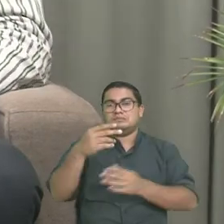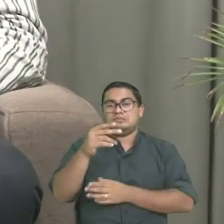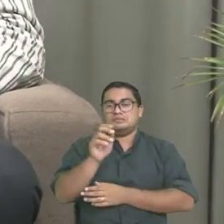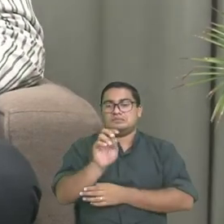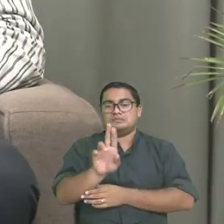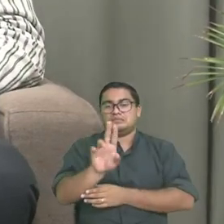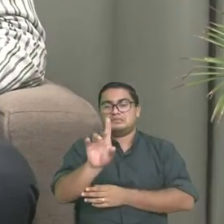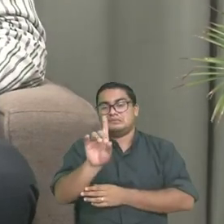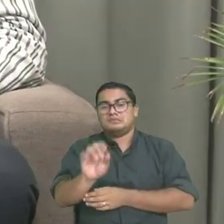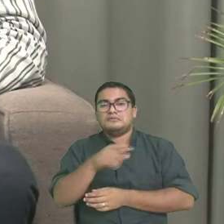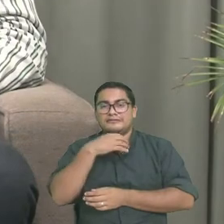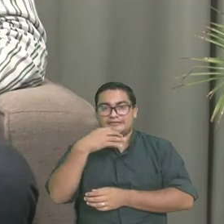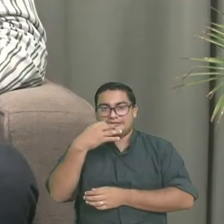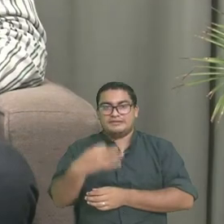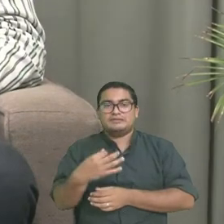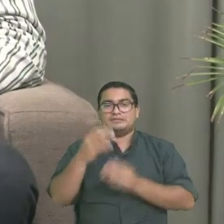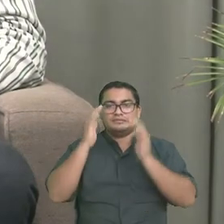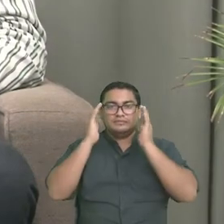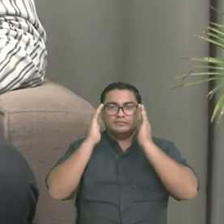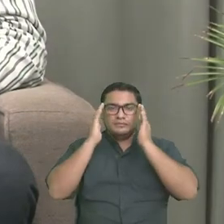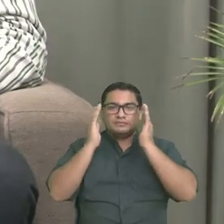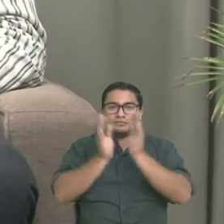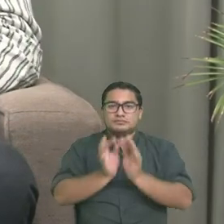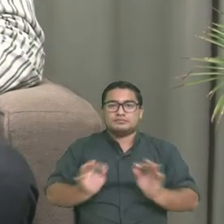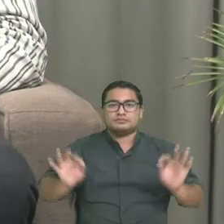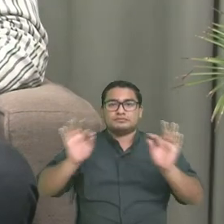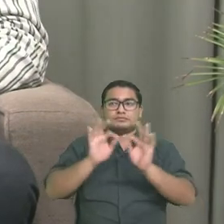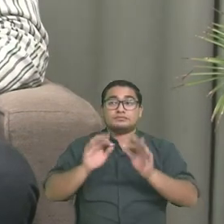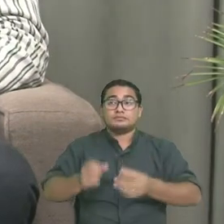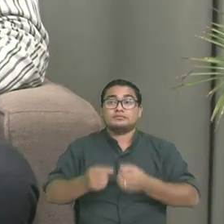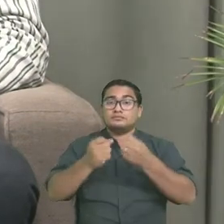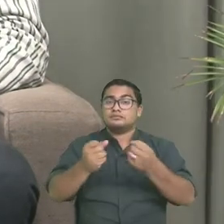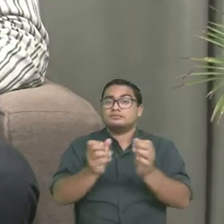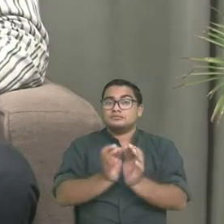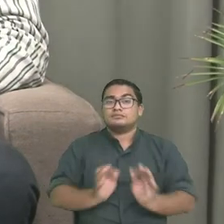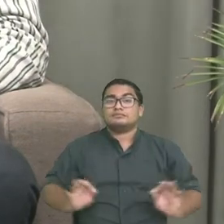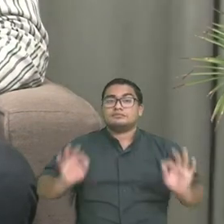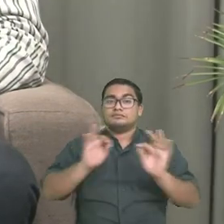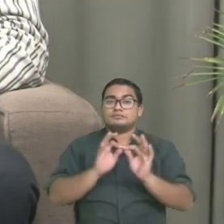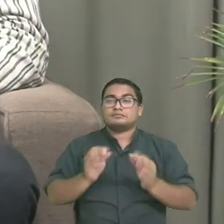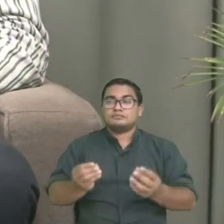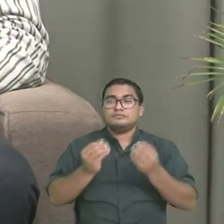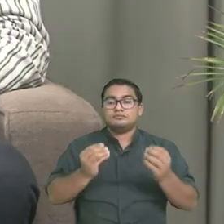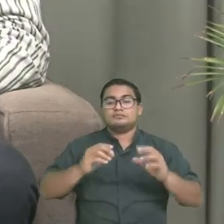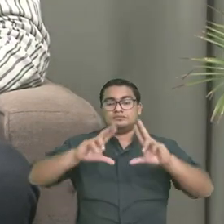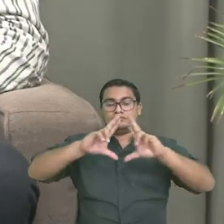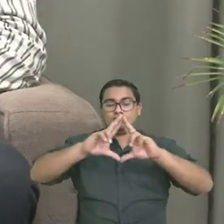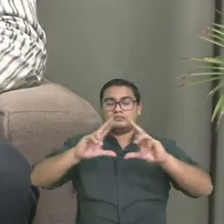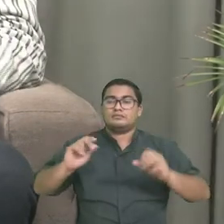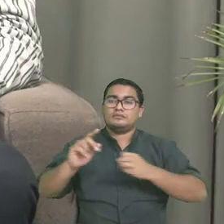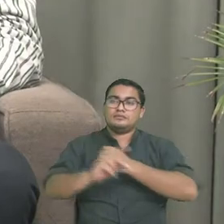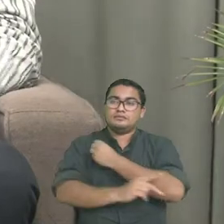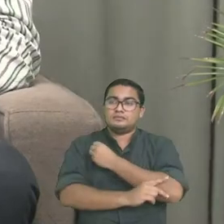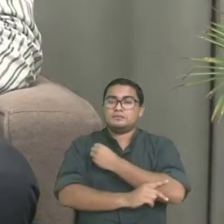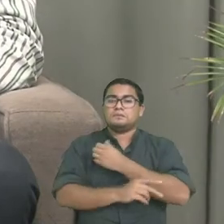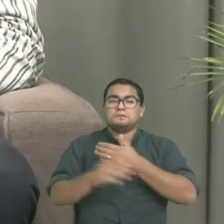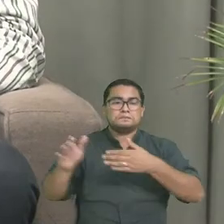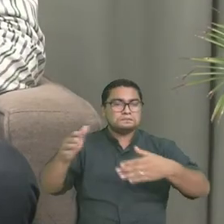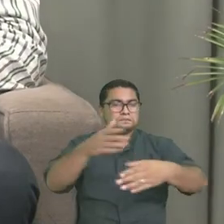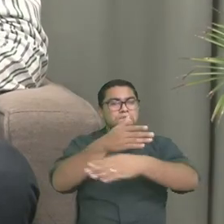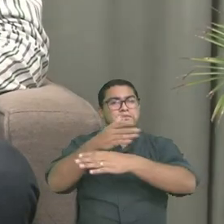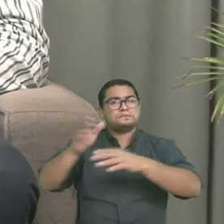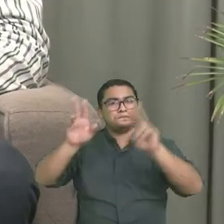Entonces, ese es una fortaleza muy importante de nuestro país de cara a estos temas que